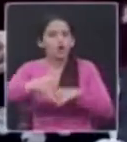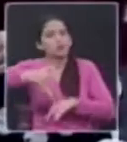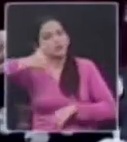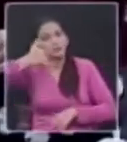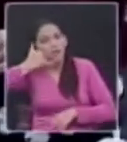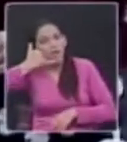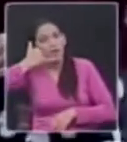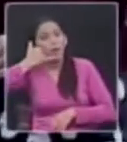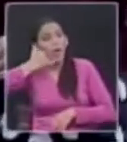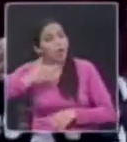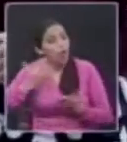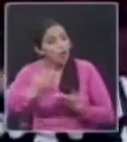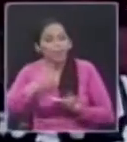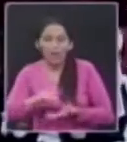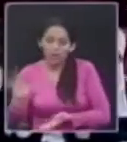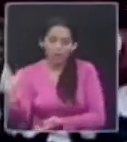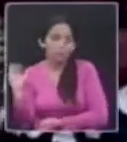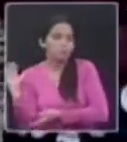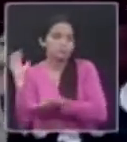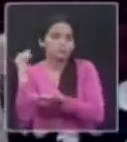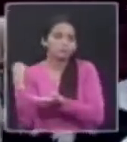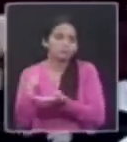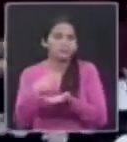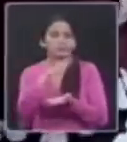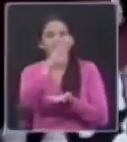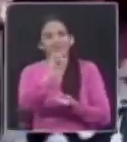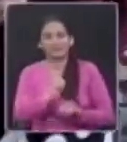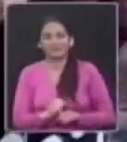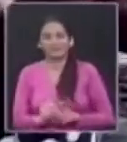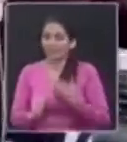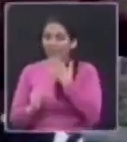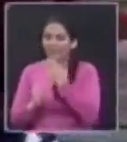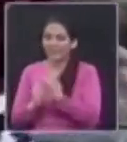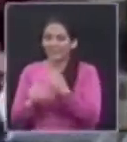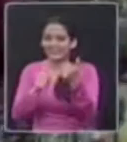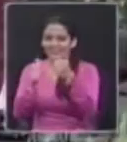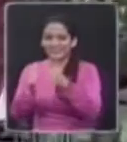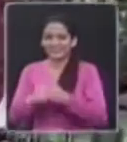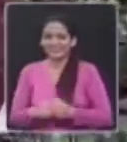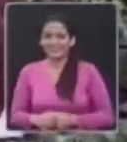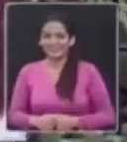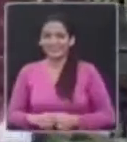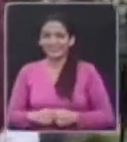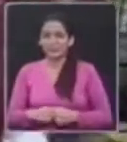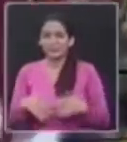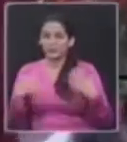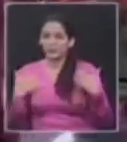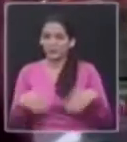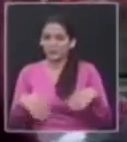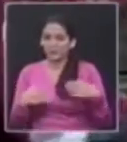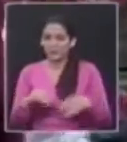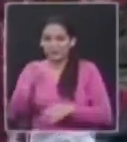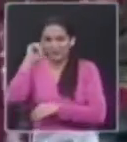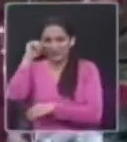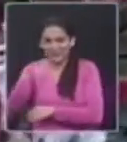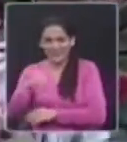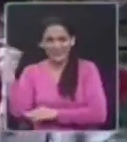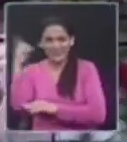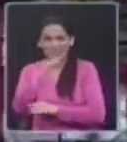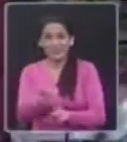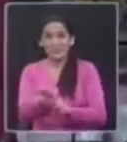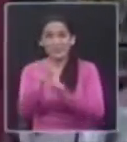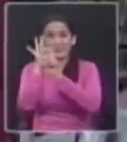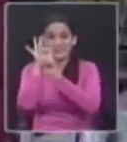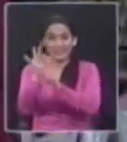y nosotros le atendemos de toda mejor manera. Bien, gracias, Amir. Y amigos televidentes, es nuestro día mañana. Y si usted no